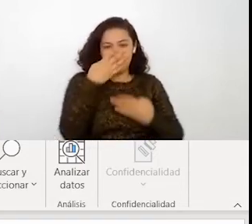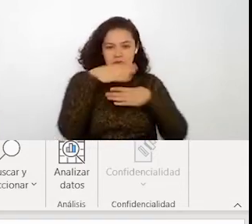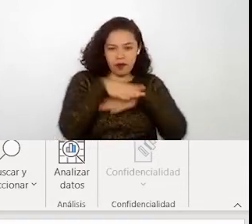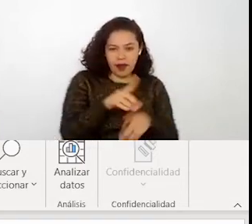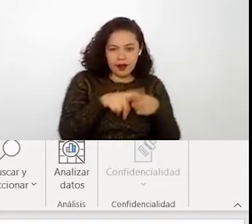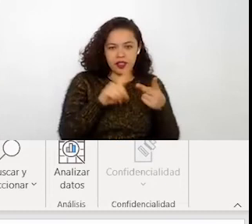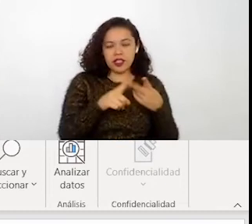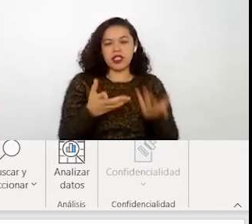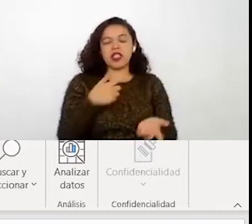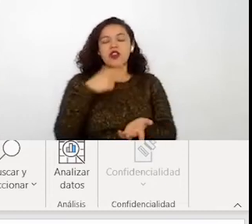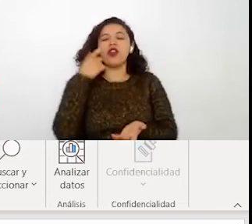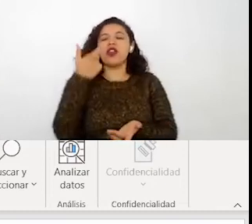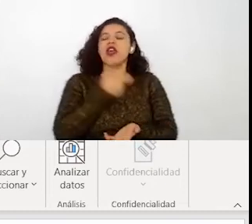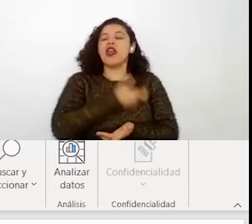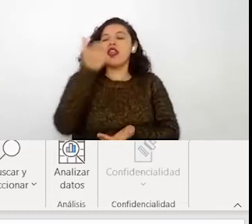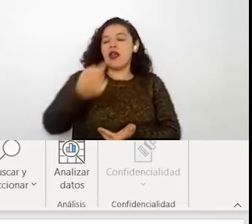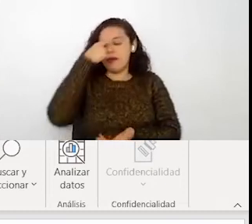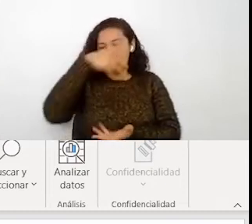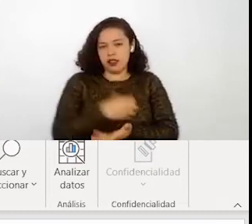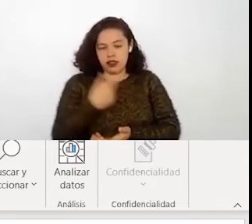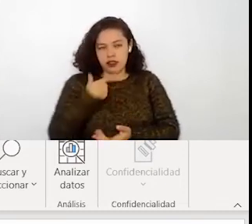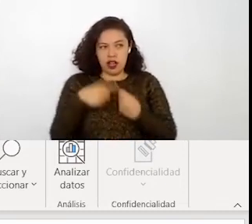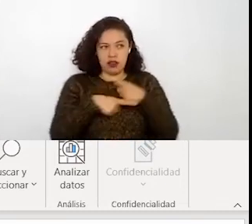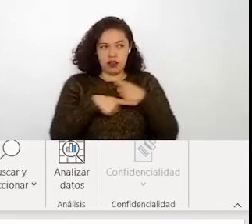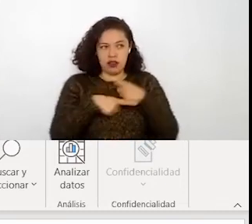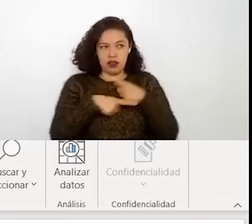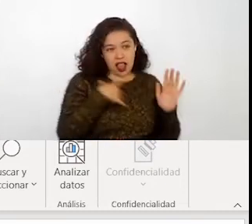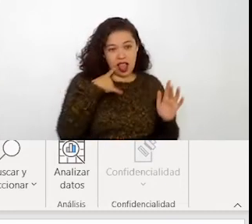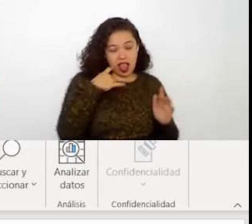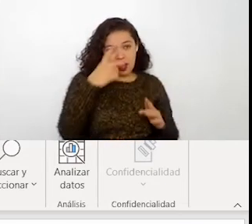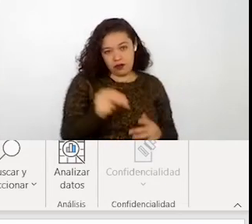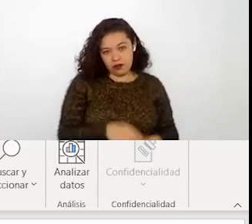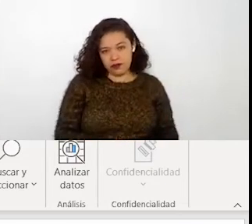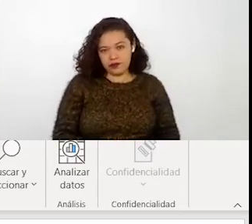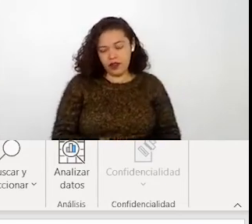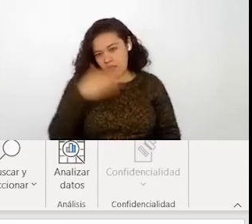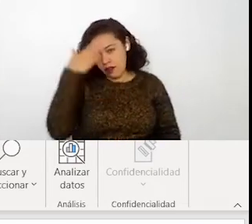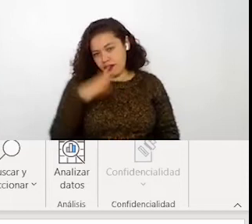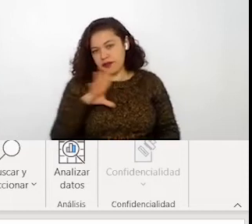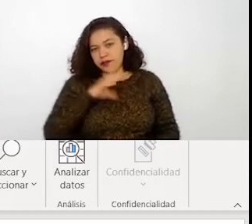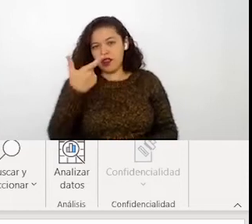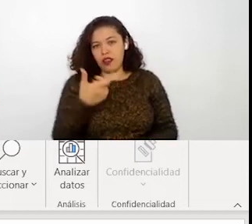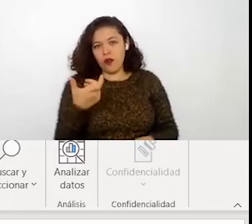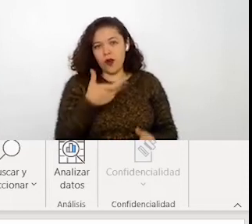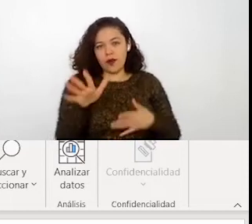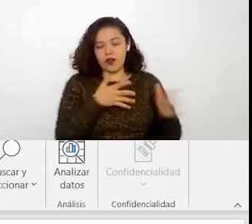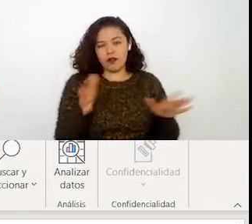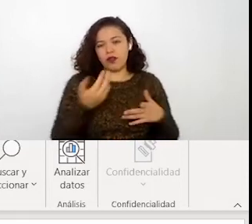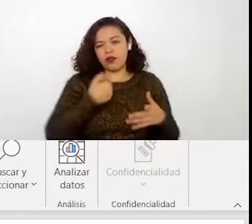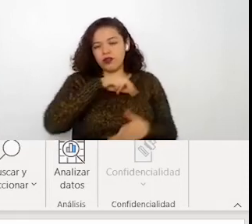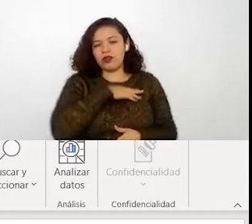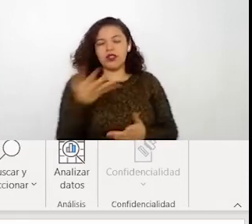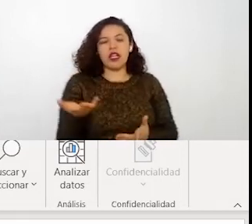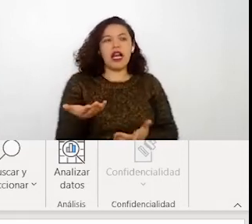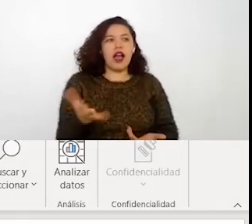tenemos en inversiones Trata de no tener déficit sabemos que a veces pues como es un presupuesto pues Por más que se